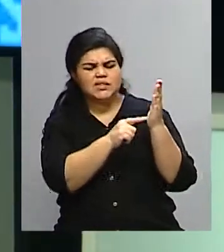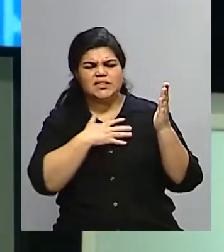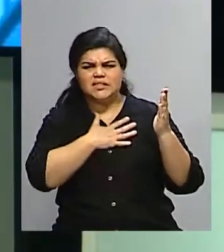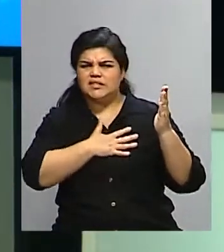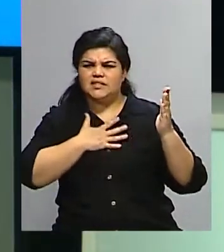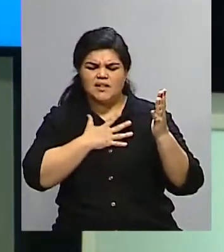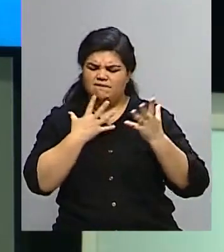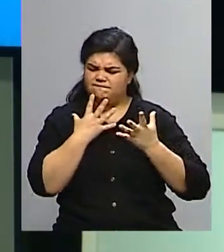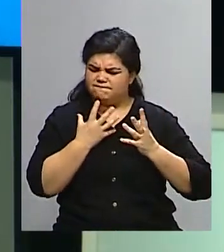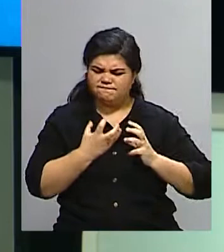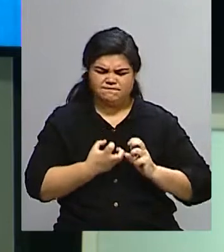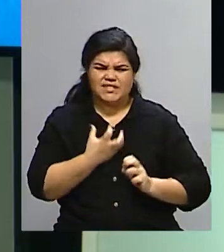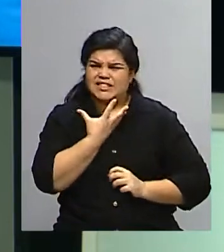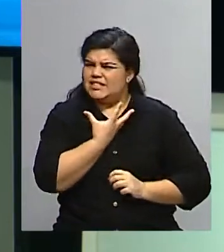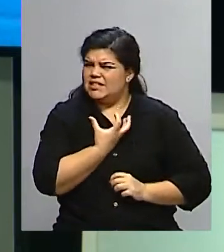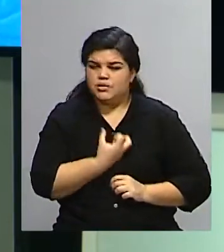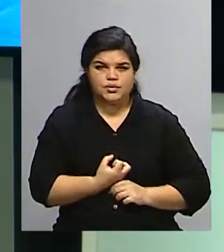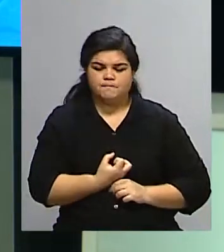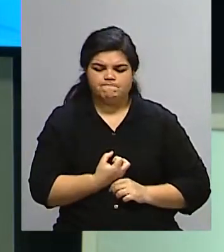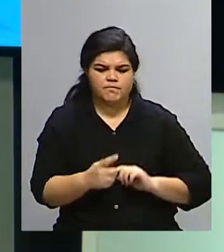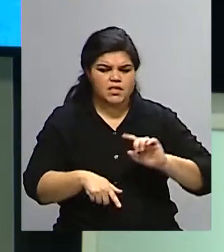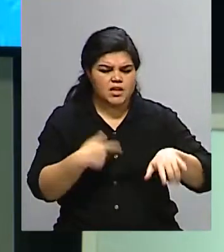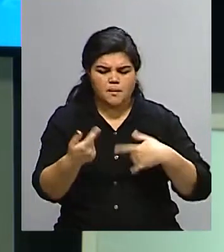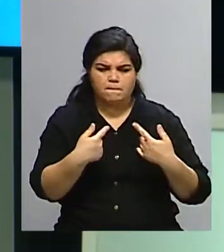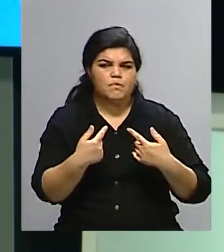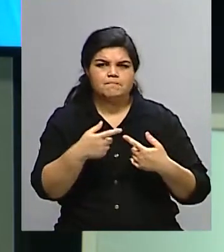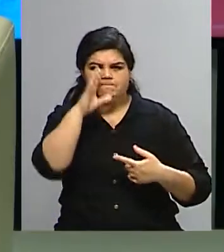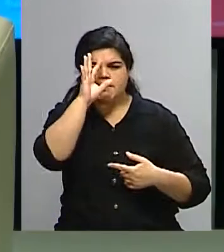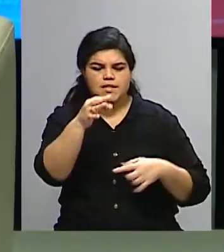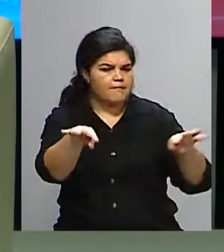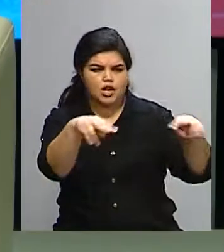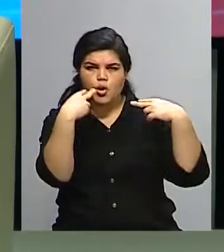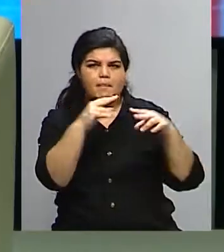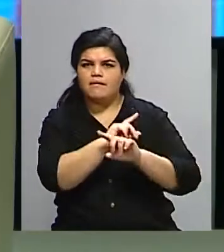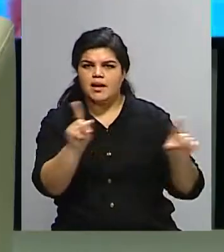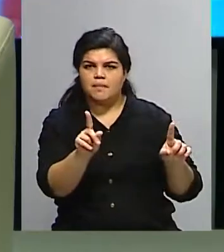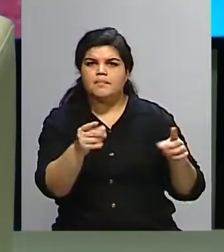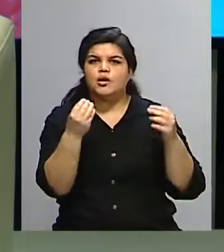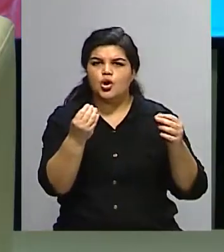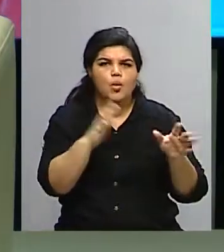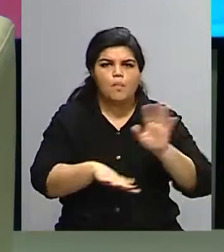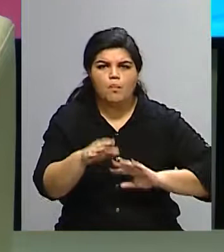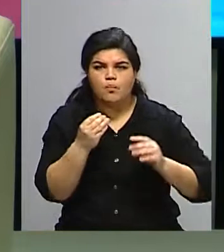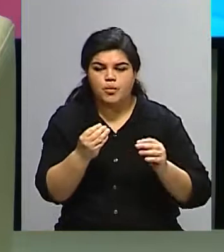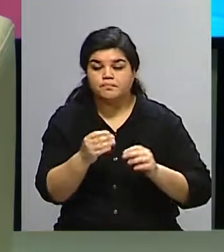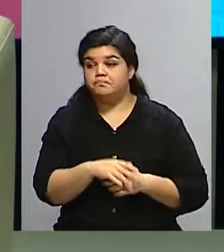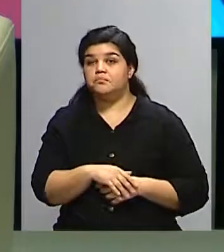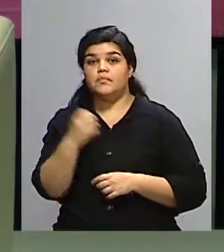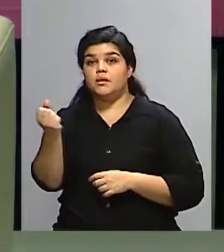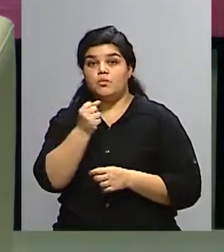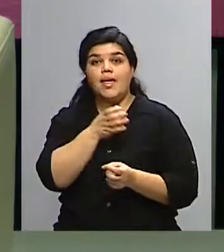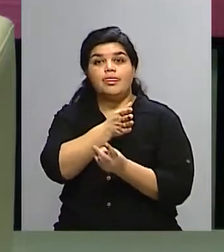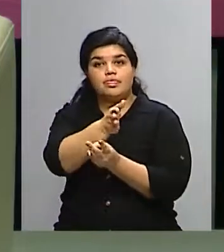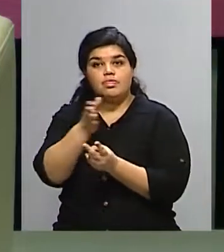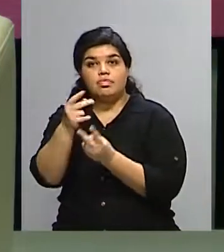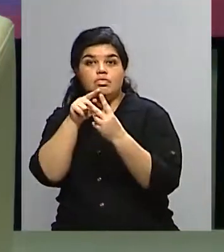banco, por ejemplo, y después dice, no me van a escuchar. ¿Cómo pueden hacer? Hay fundamentalmente dos vías en relación a esto. En primer lugar, pensar